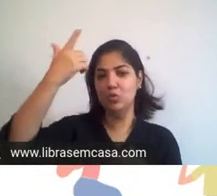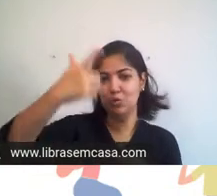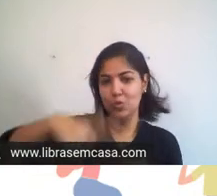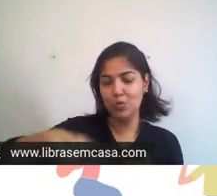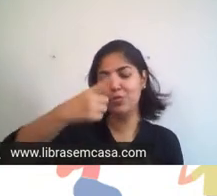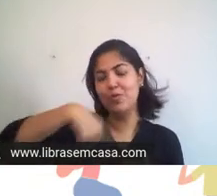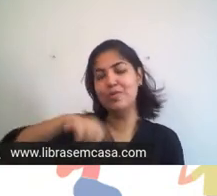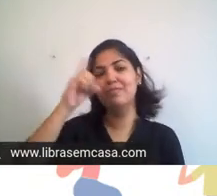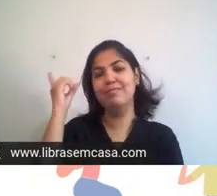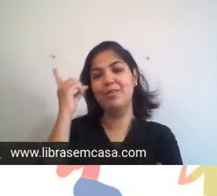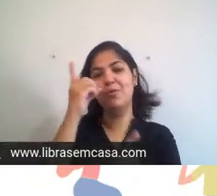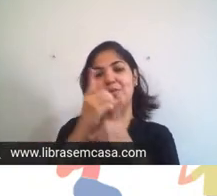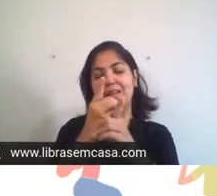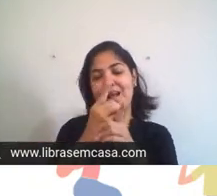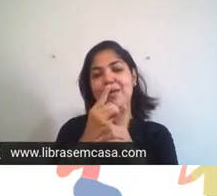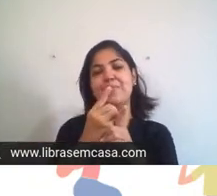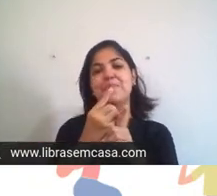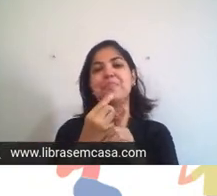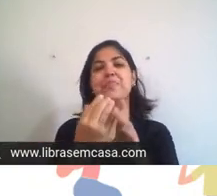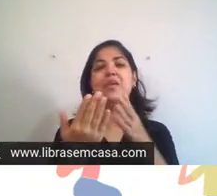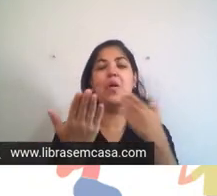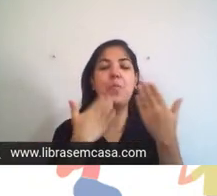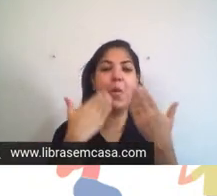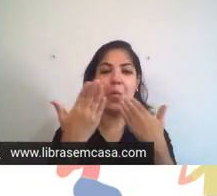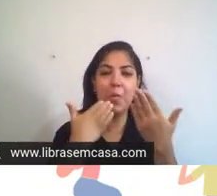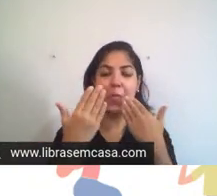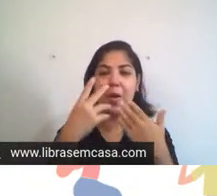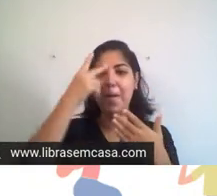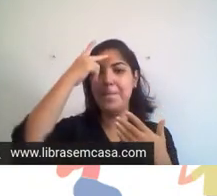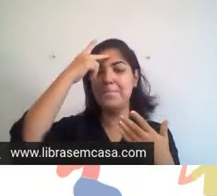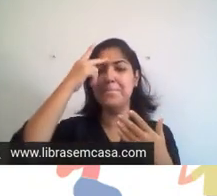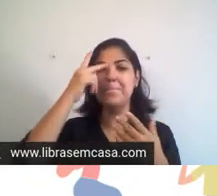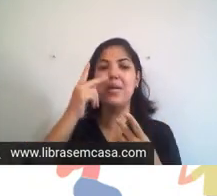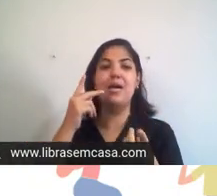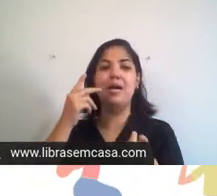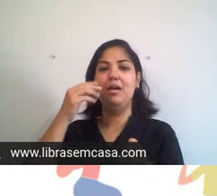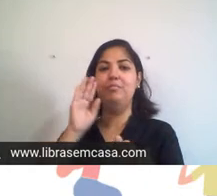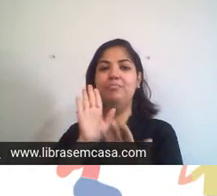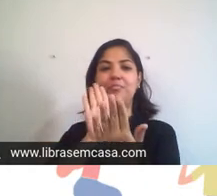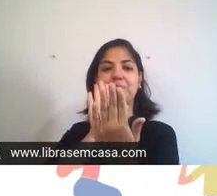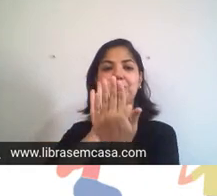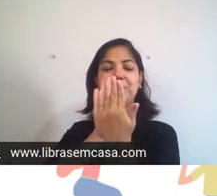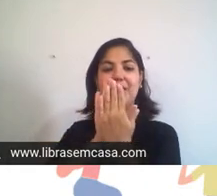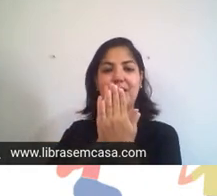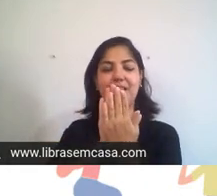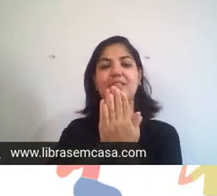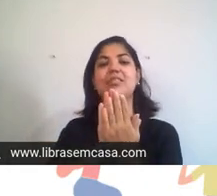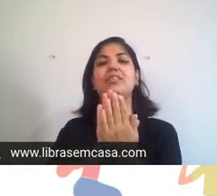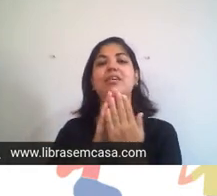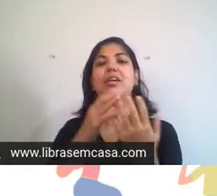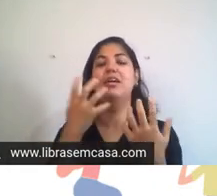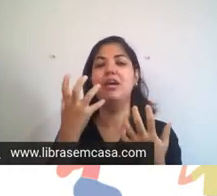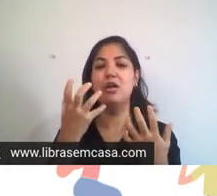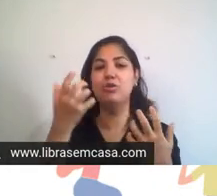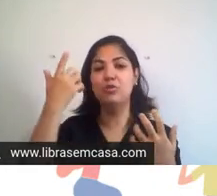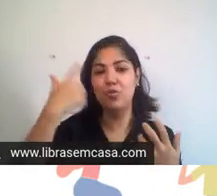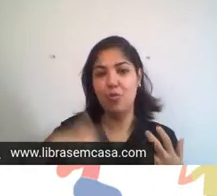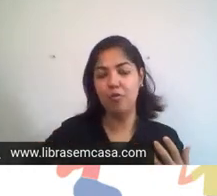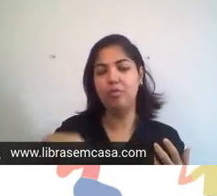cara. Es un placer estar acá, es un placer que Terra Madre esté dictándose desde